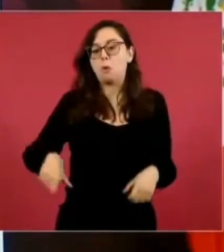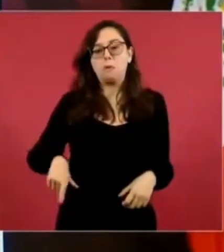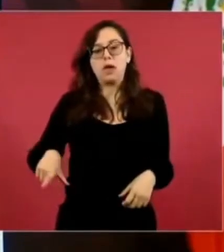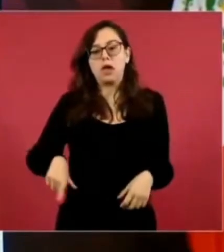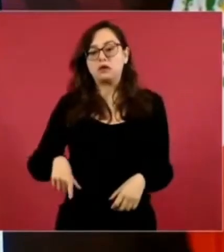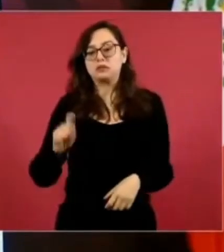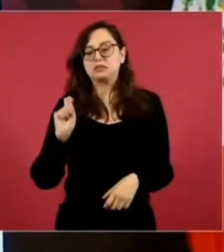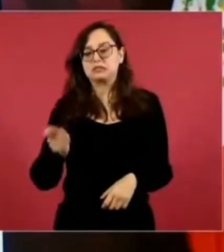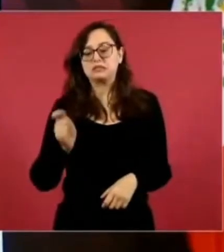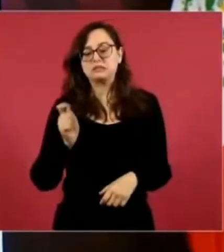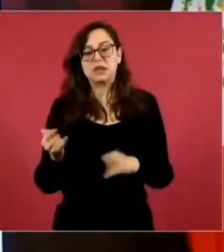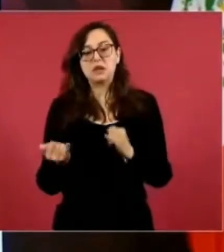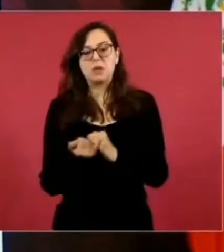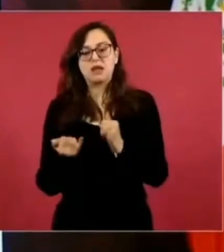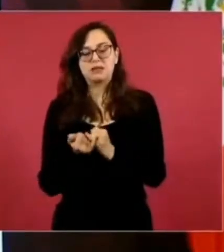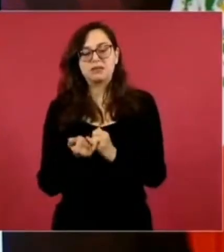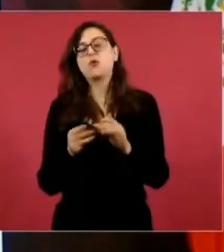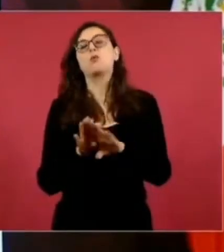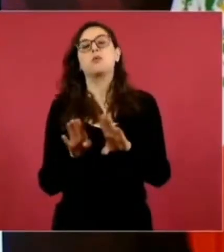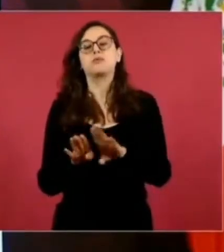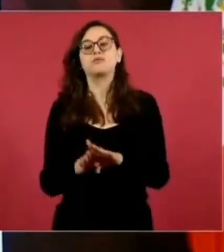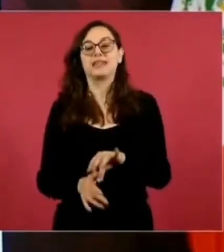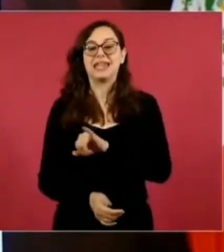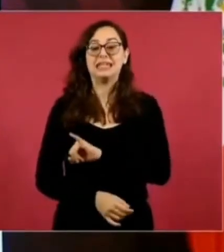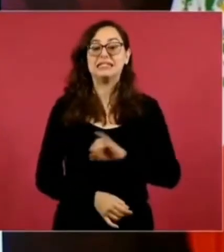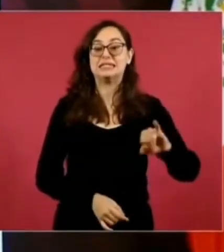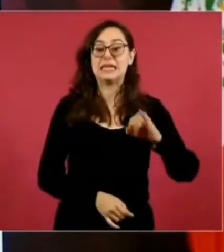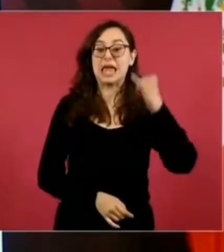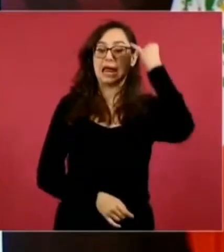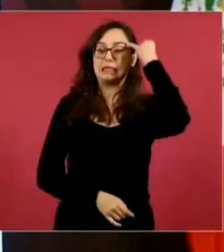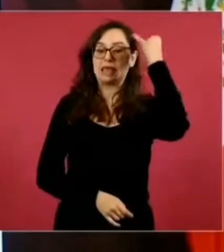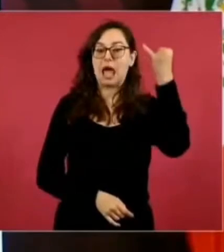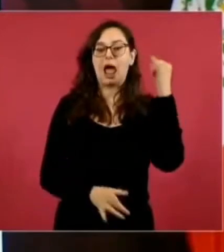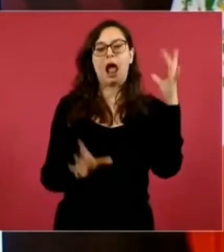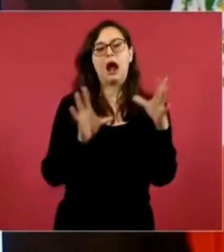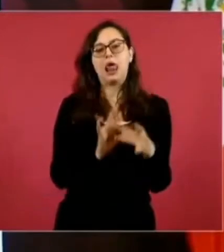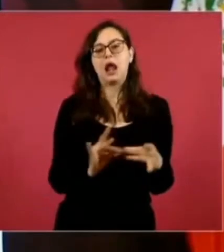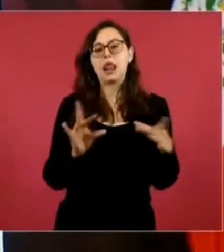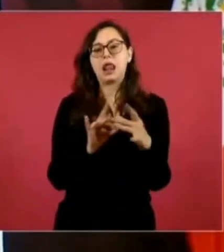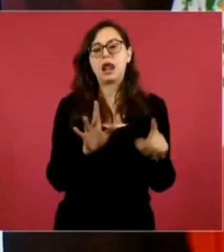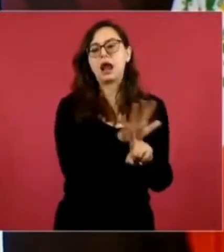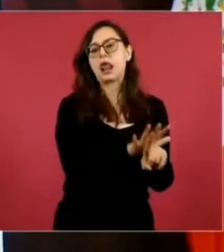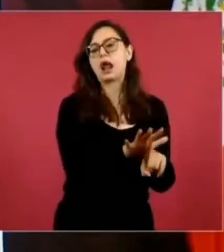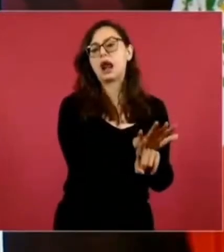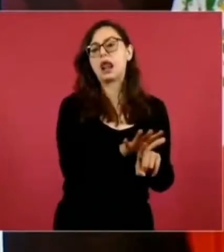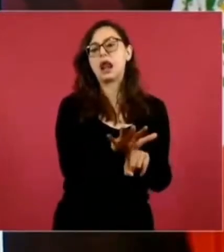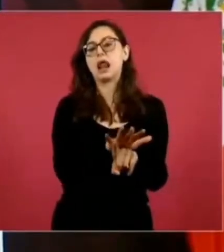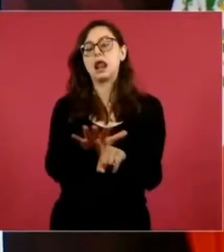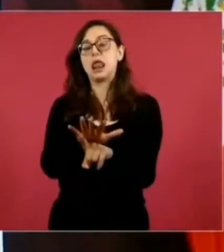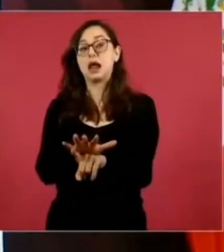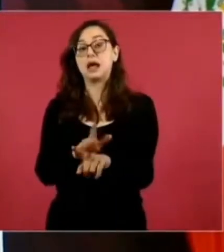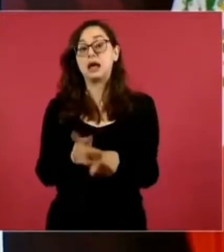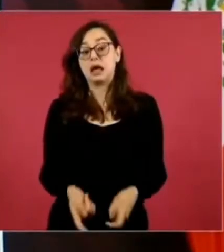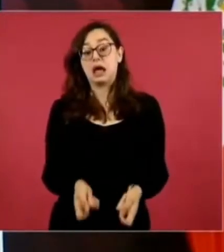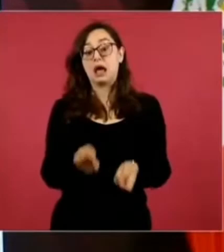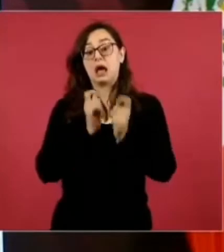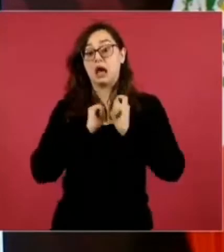a tocar el violín con la derecha. O sea, las políticas de derecha. No.